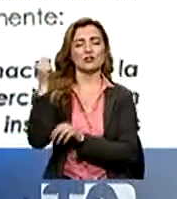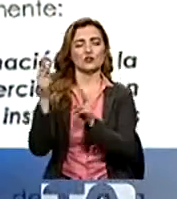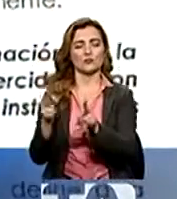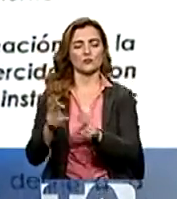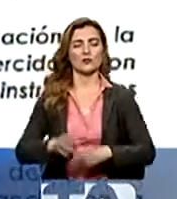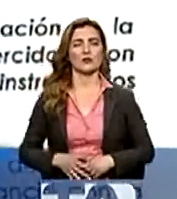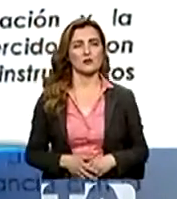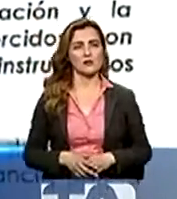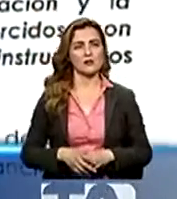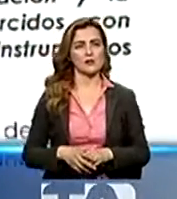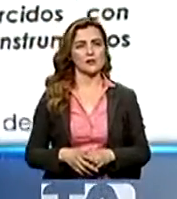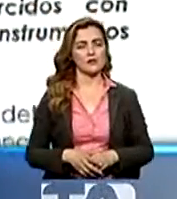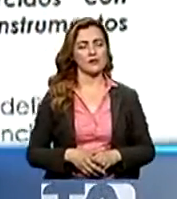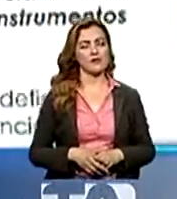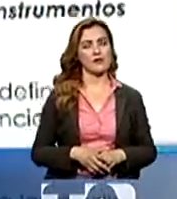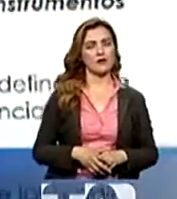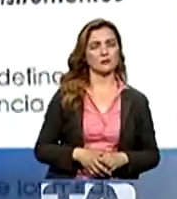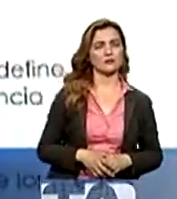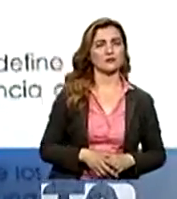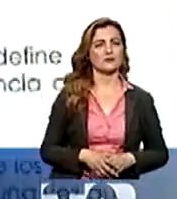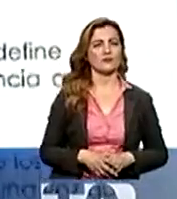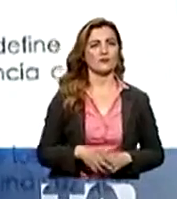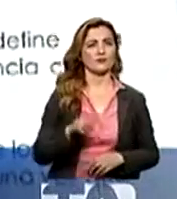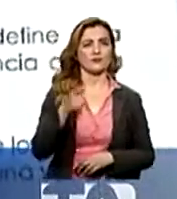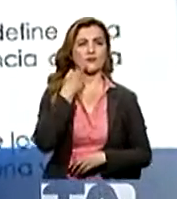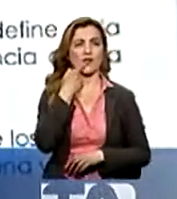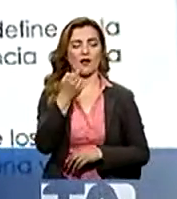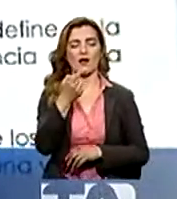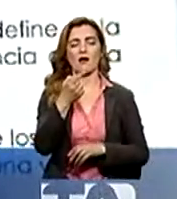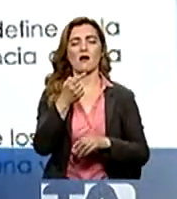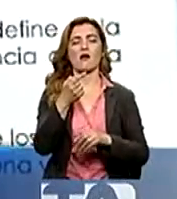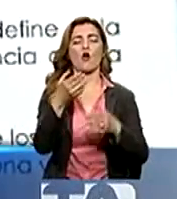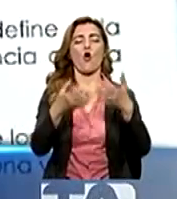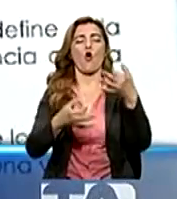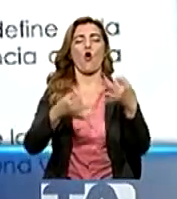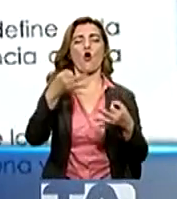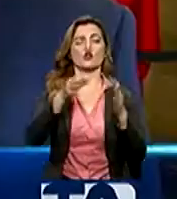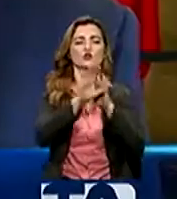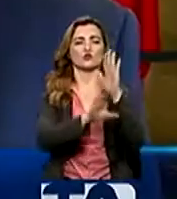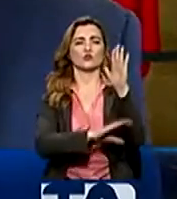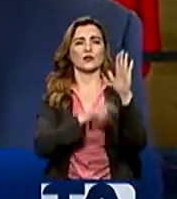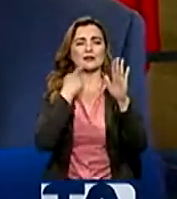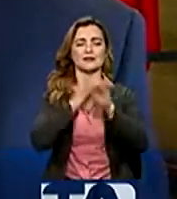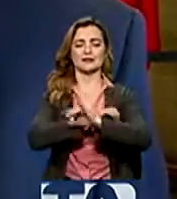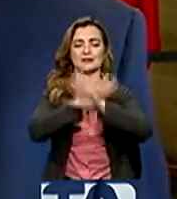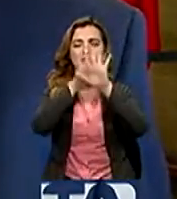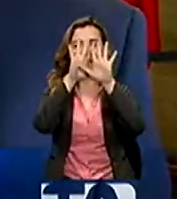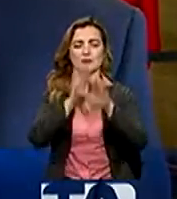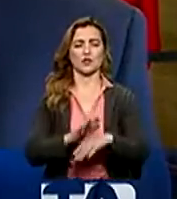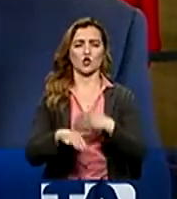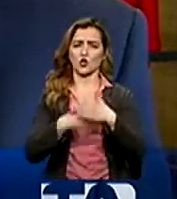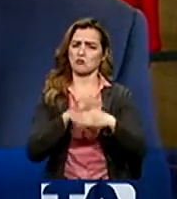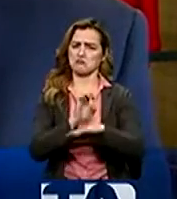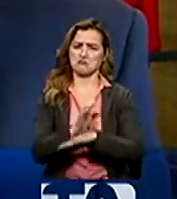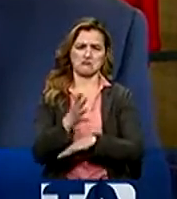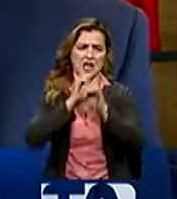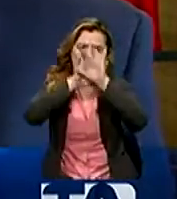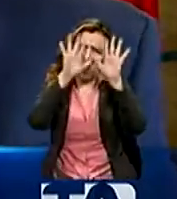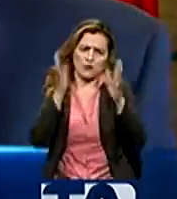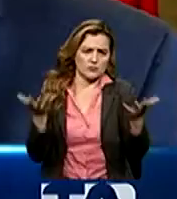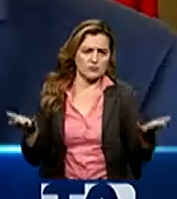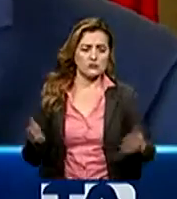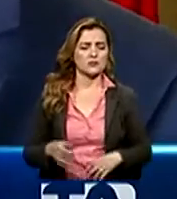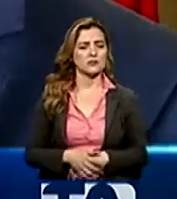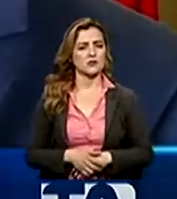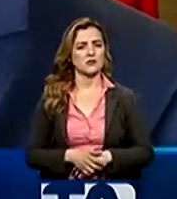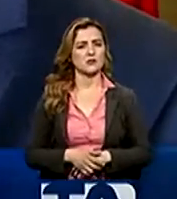la comunicación como un derecho, tal como lo estableció la Corte Constitucional. De tal manera que el país entero tenga claro que la